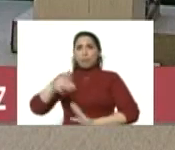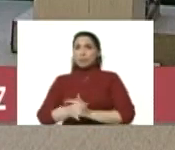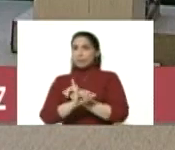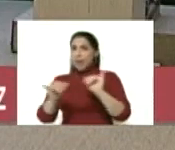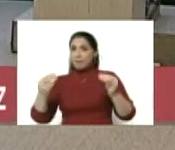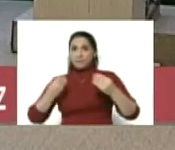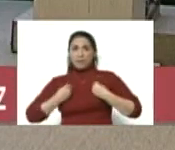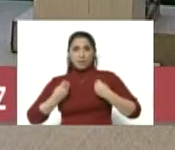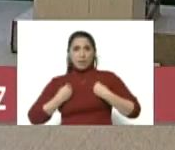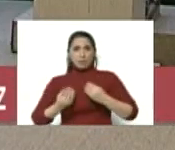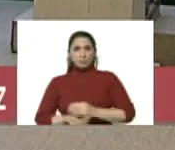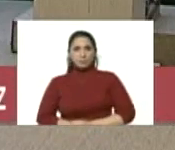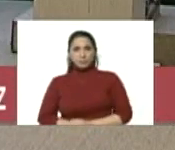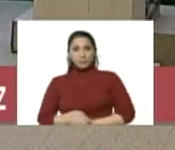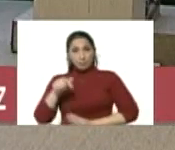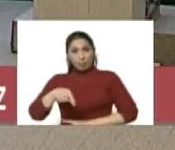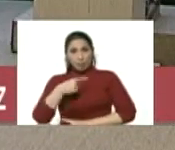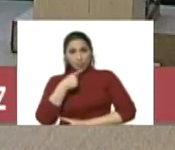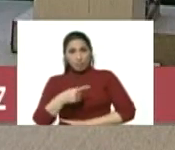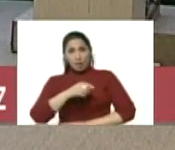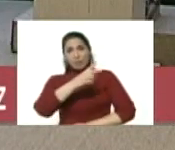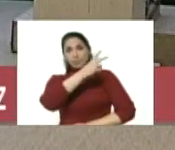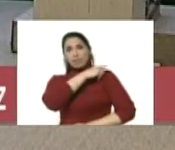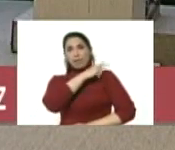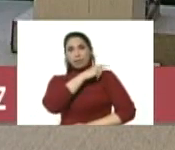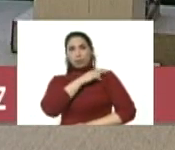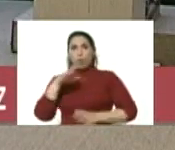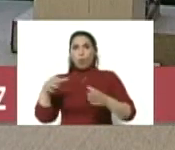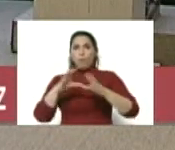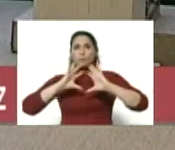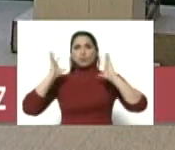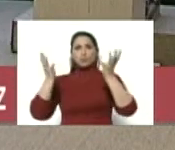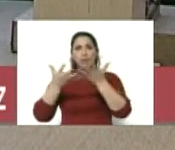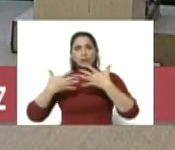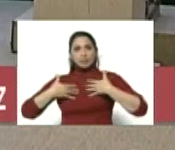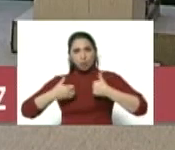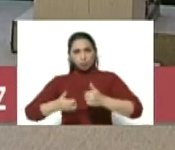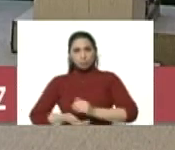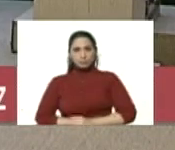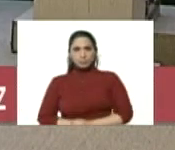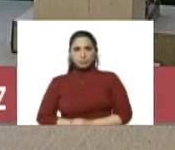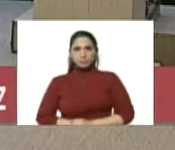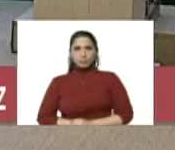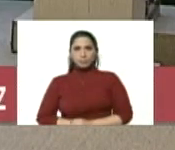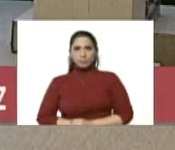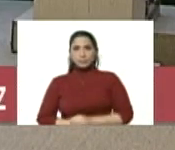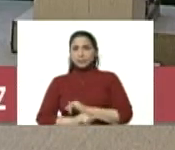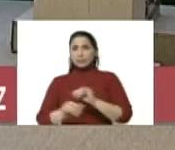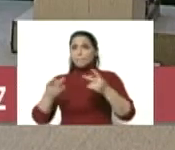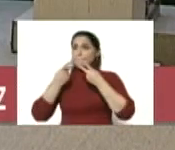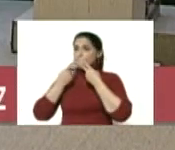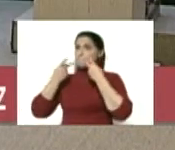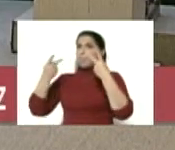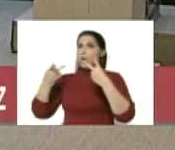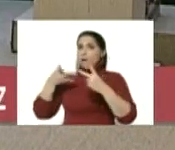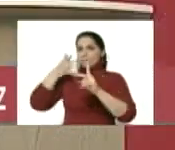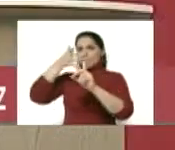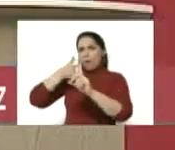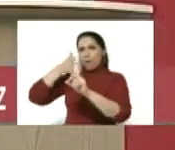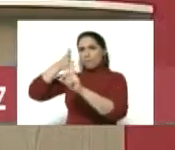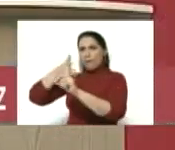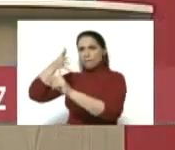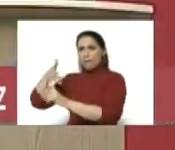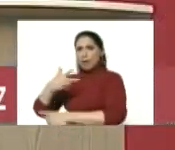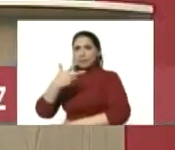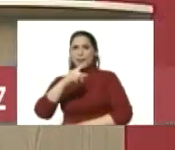se vivieron. Hoy decía el director de la Organización Mundial de la Salud que se han publicado orientaciones con